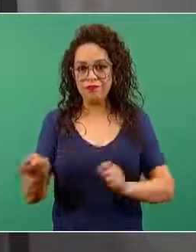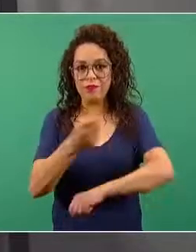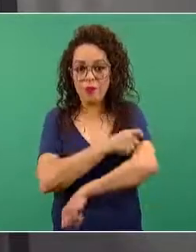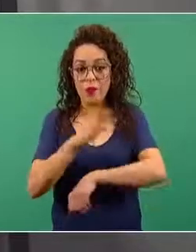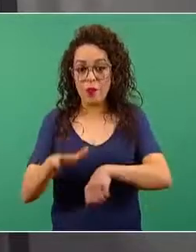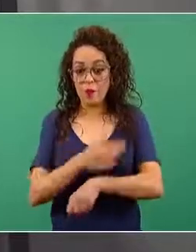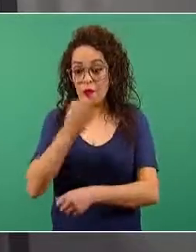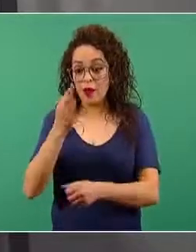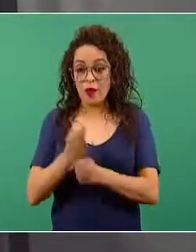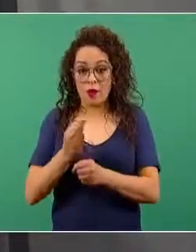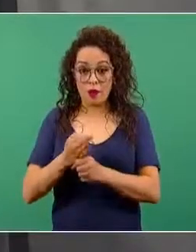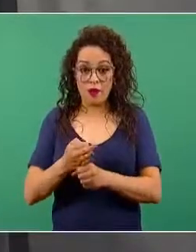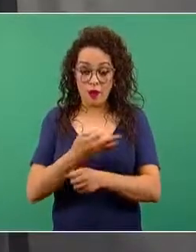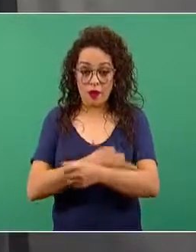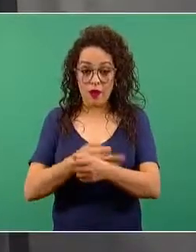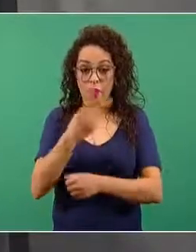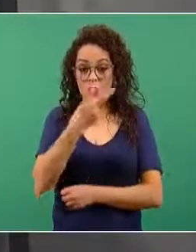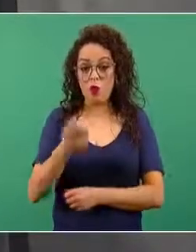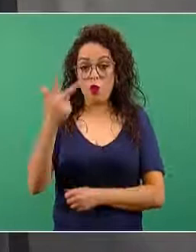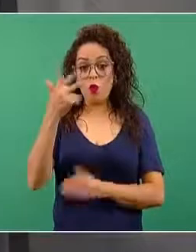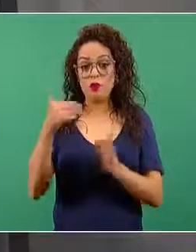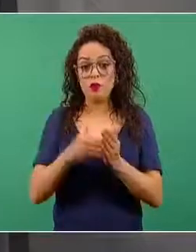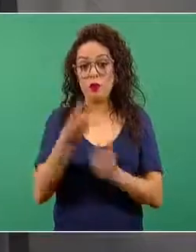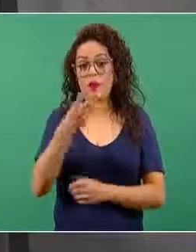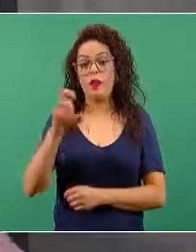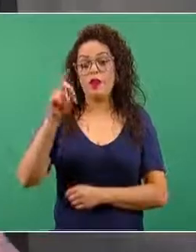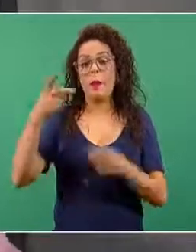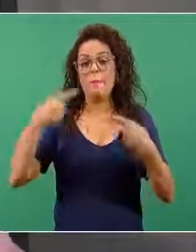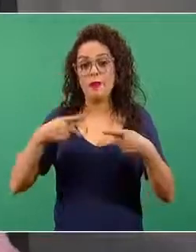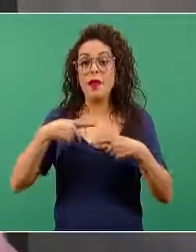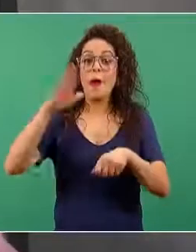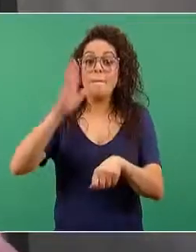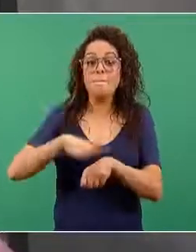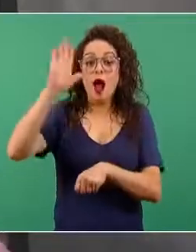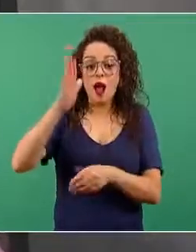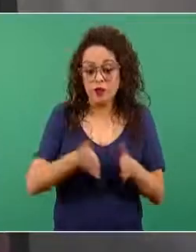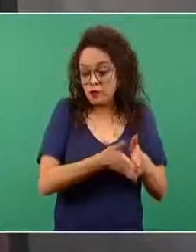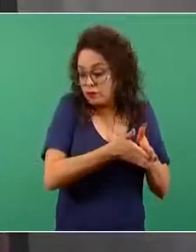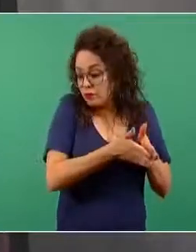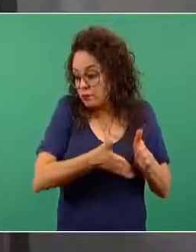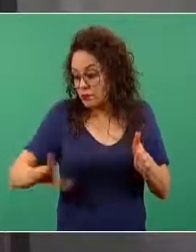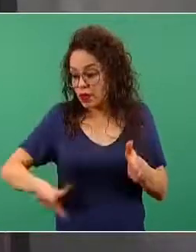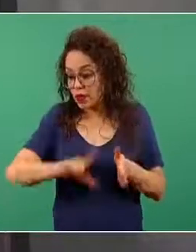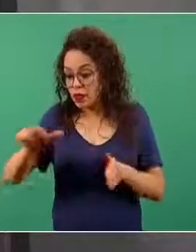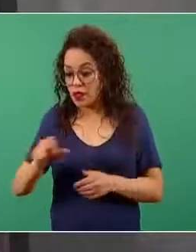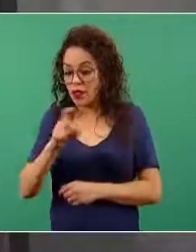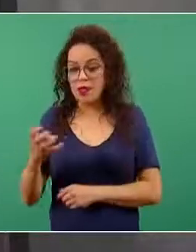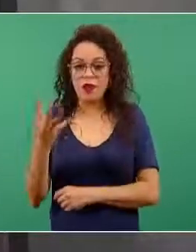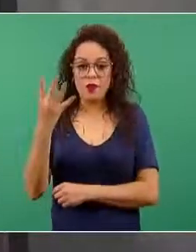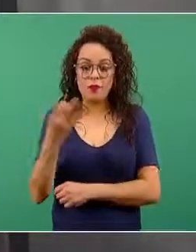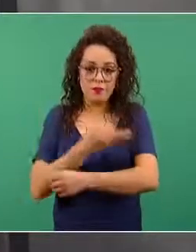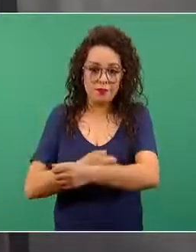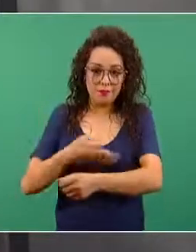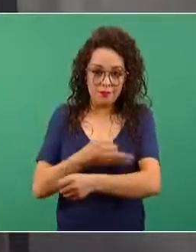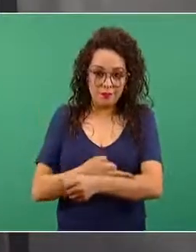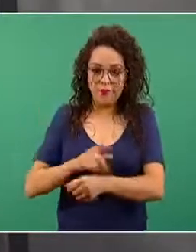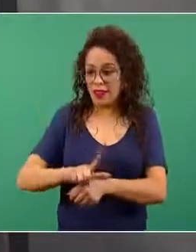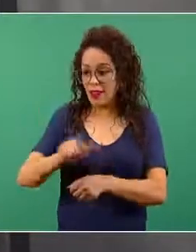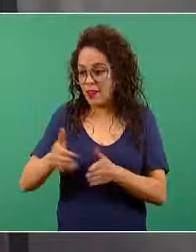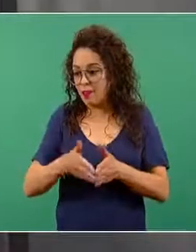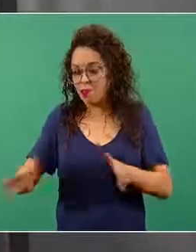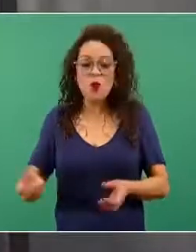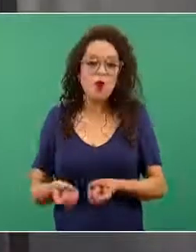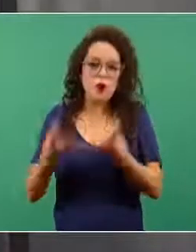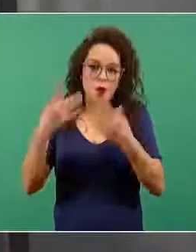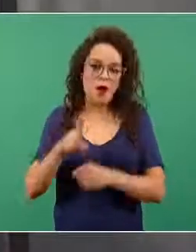vacunado 208,330 personas, más los datos que se van a ir presentando a lo largo de las siguientes horas. La siguiente,